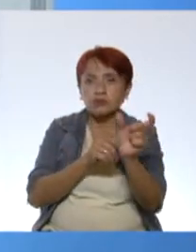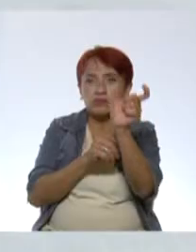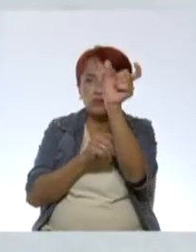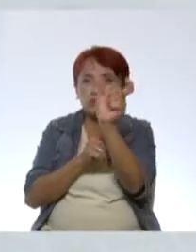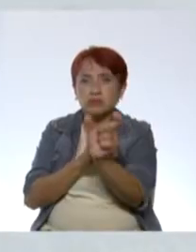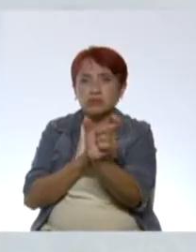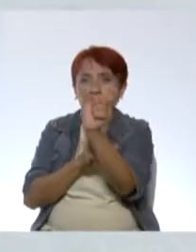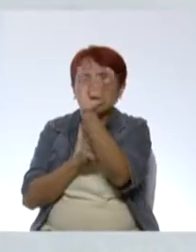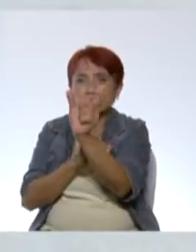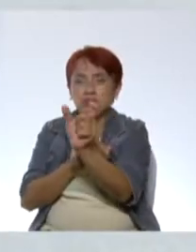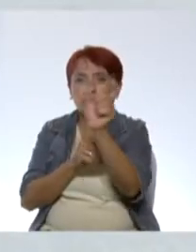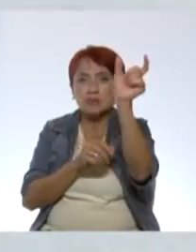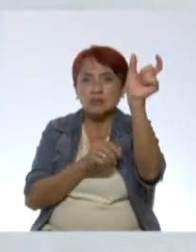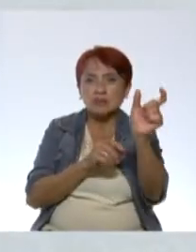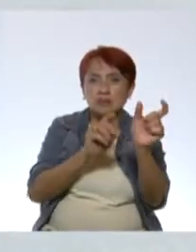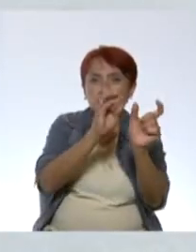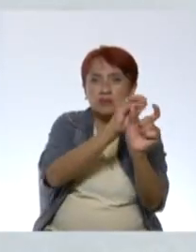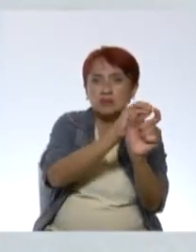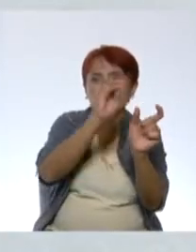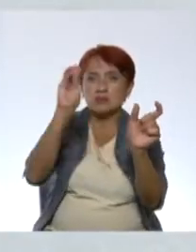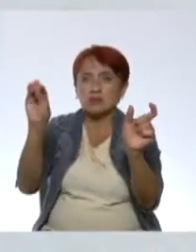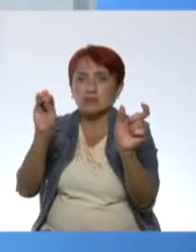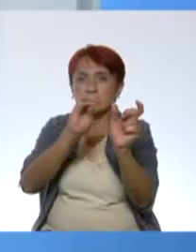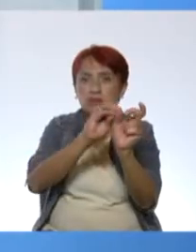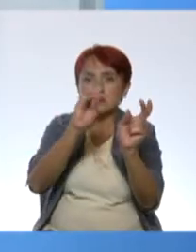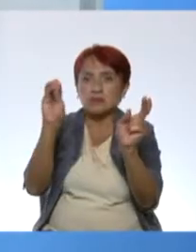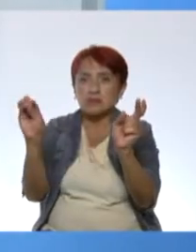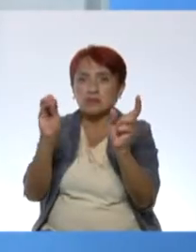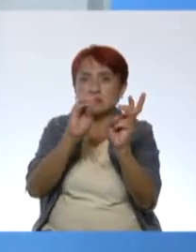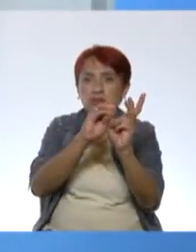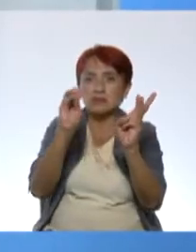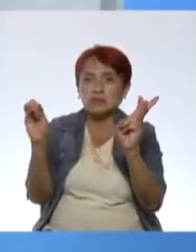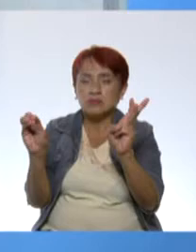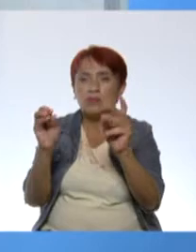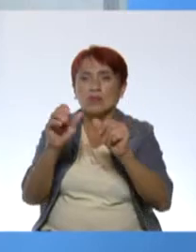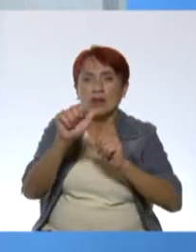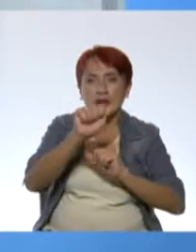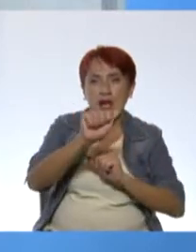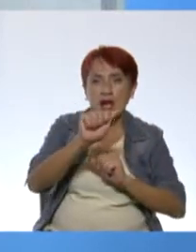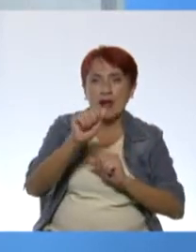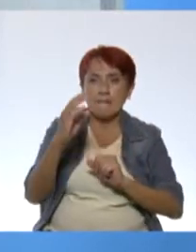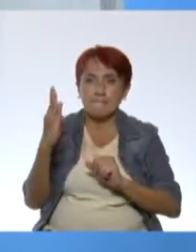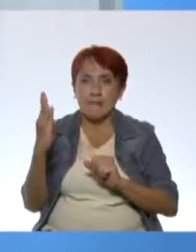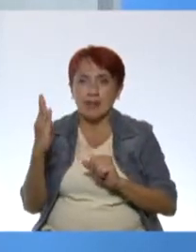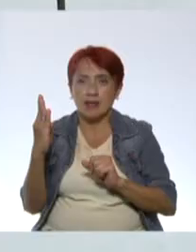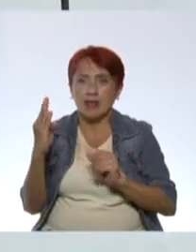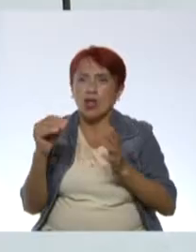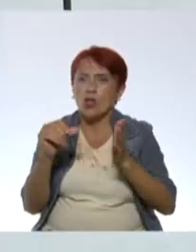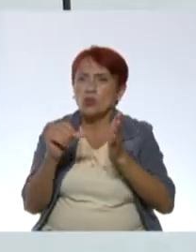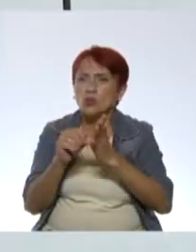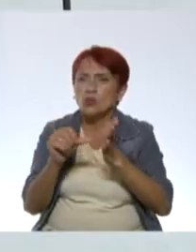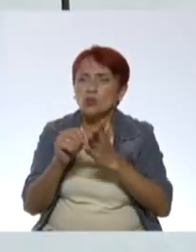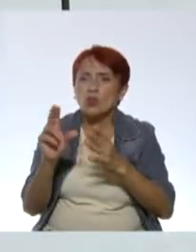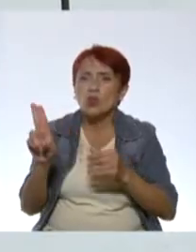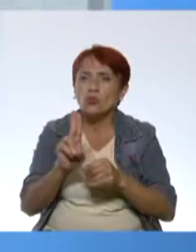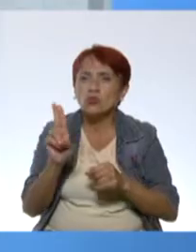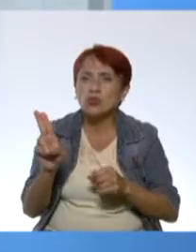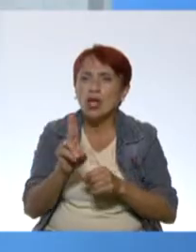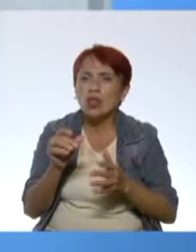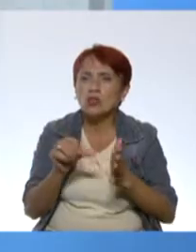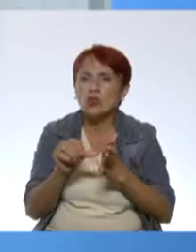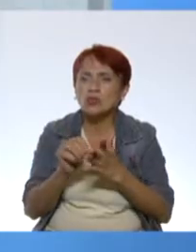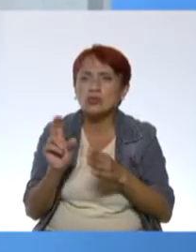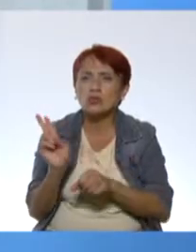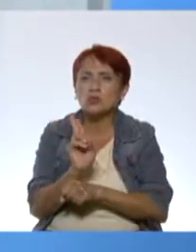sería la sumatoria de mis dos matrices, tanto A como B. ¿Dónde podemos